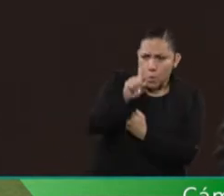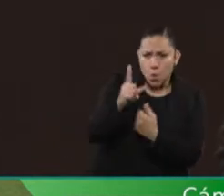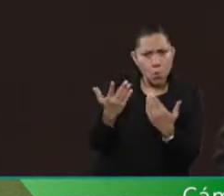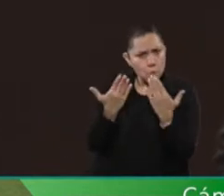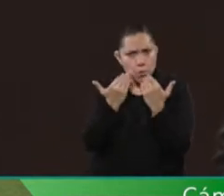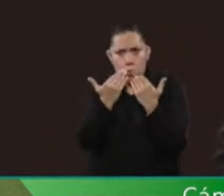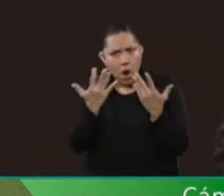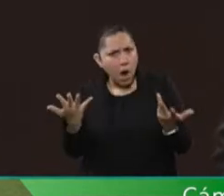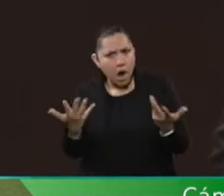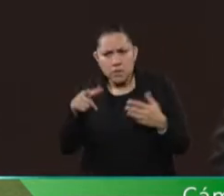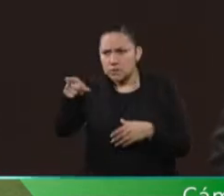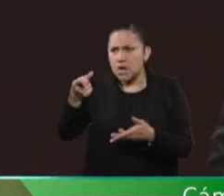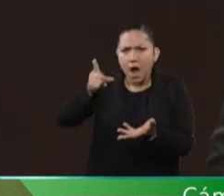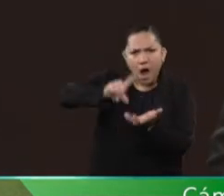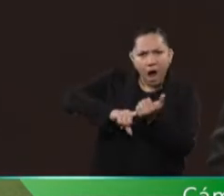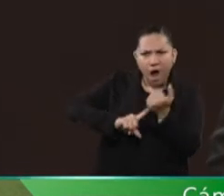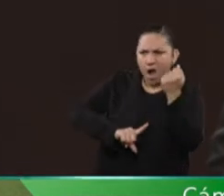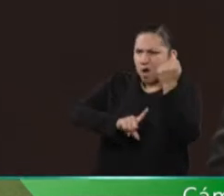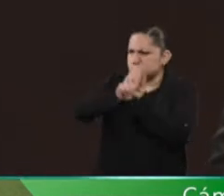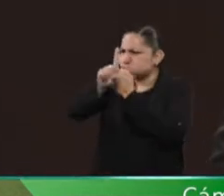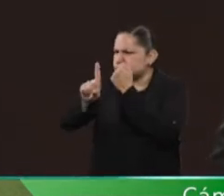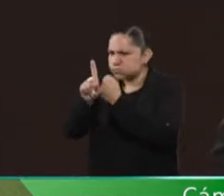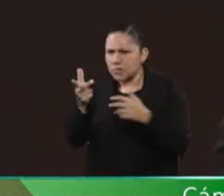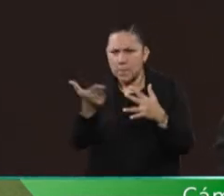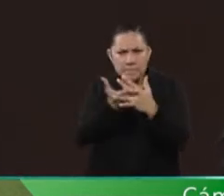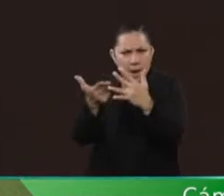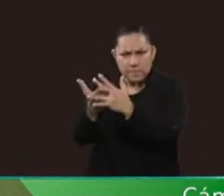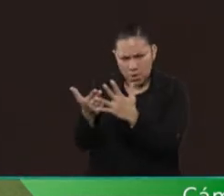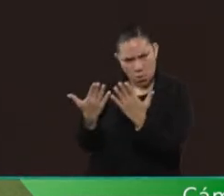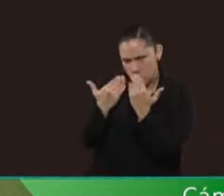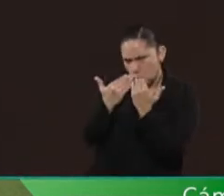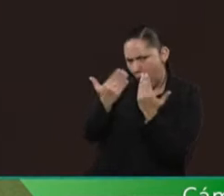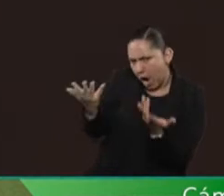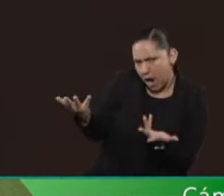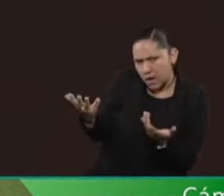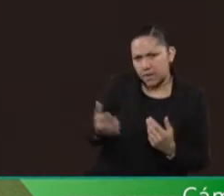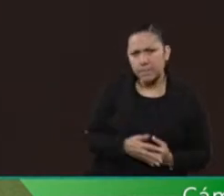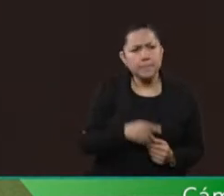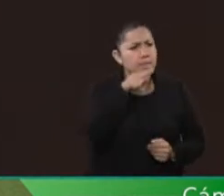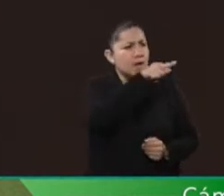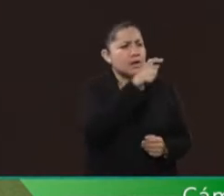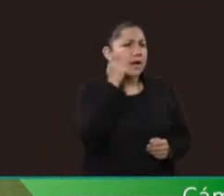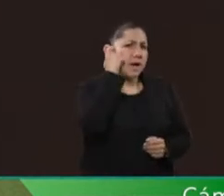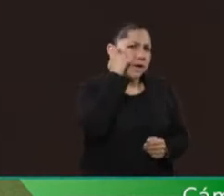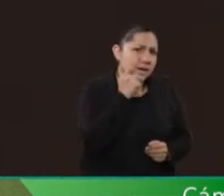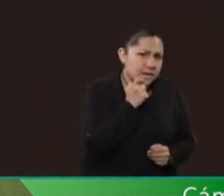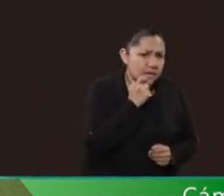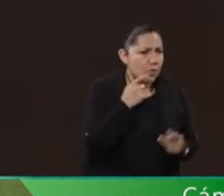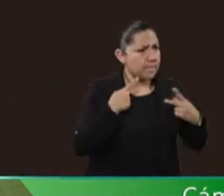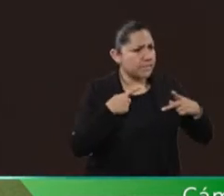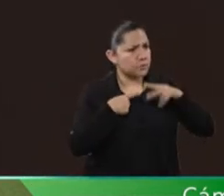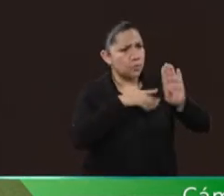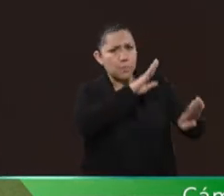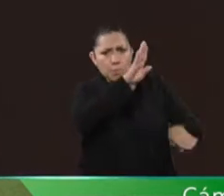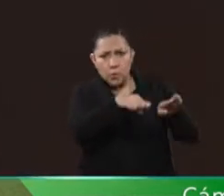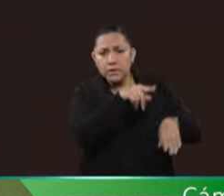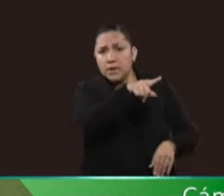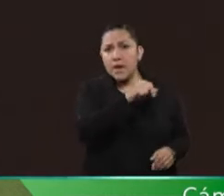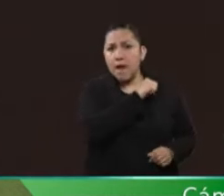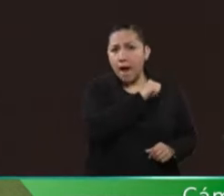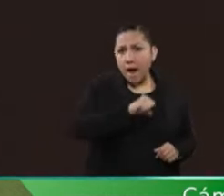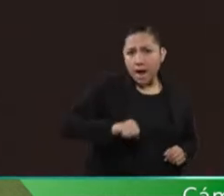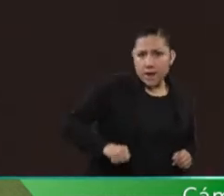y dicen que los muertos en Guerrero y la decapitación de alcaldes en